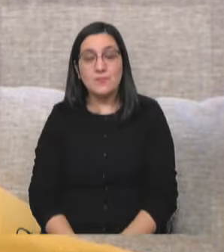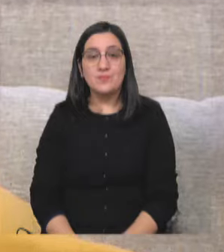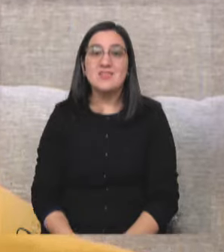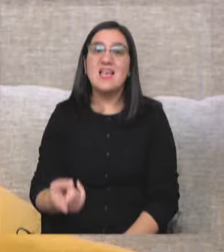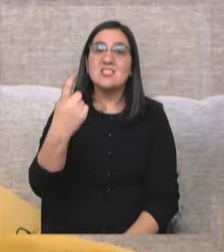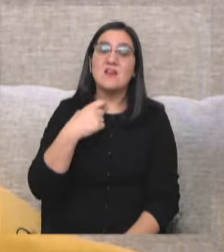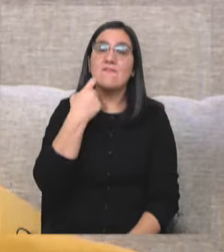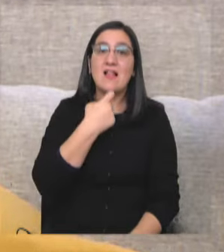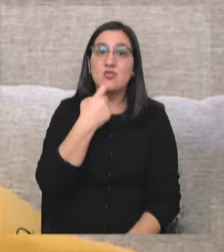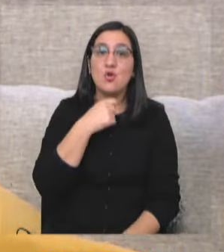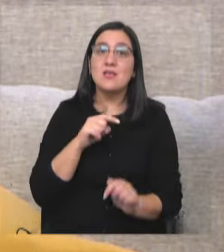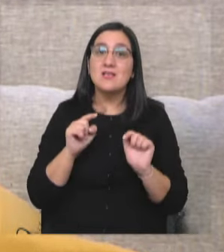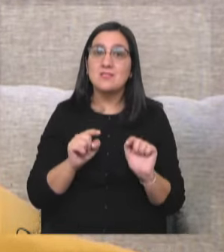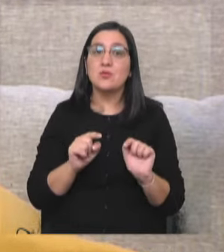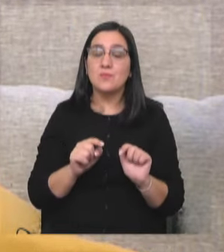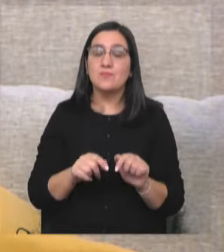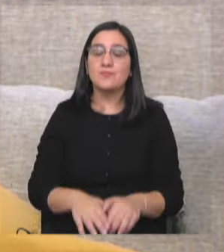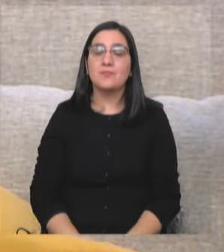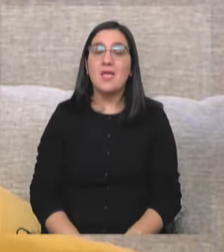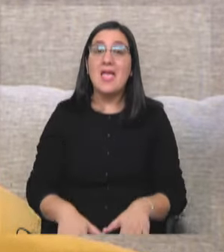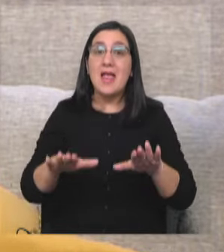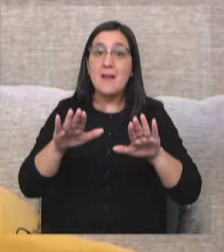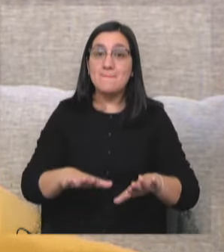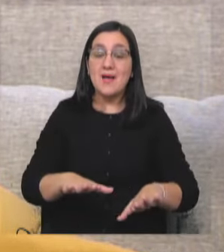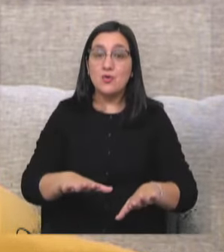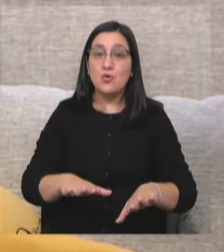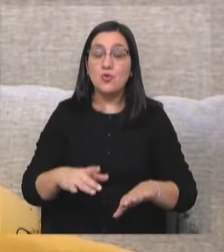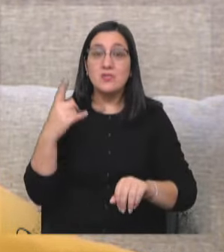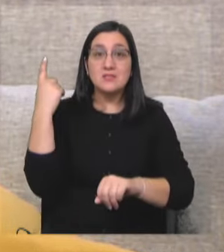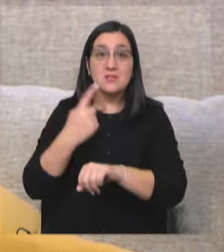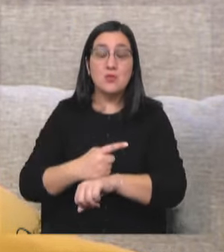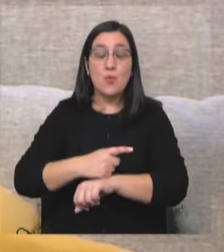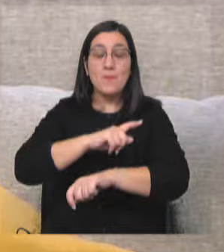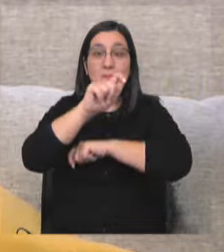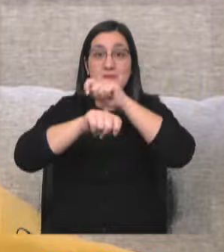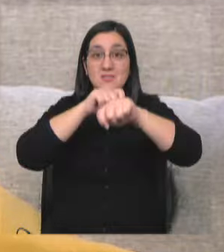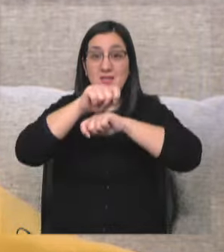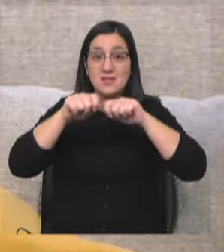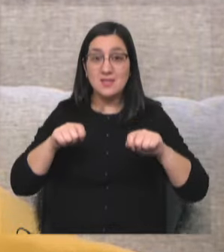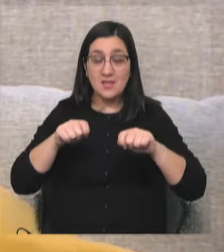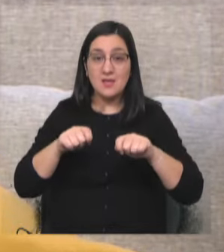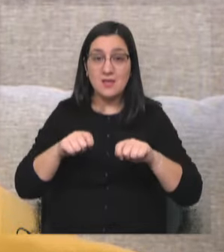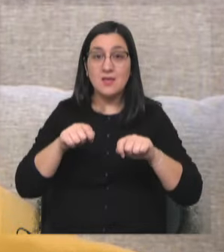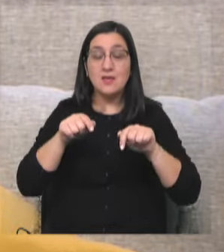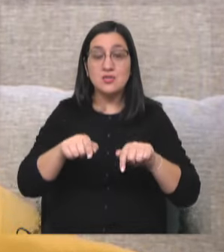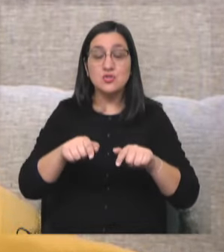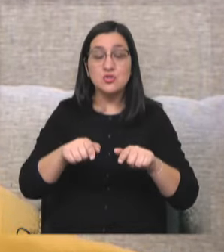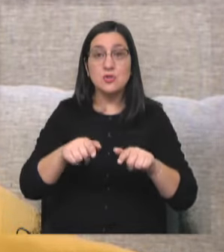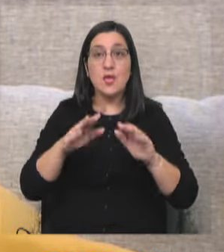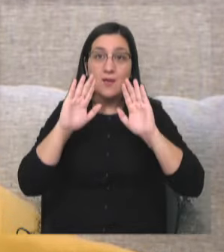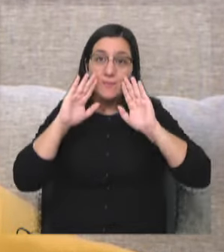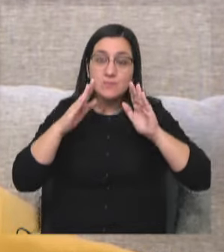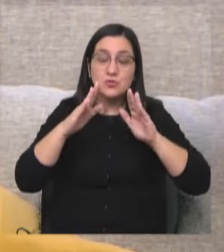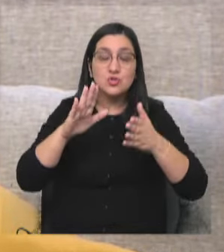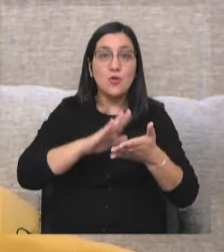faltó eso. El paro decretado por el PIT-CNT en este día, por supuesto que apelaba a la memoria, pero también tenía